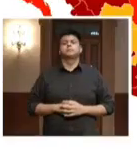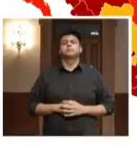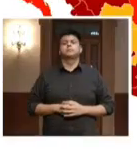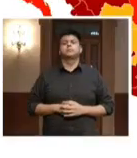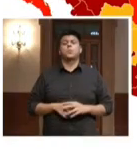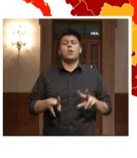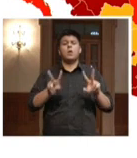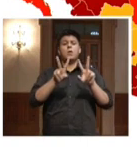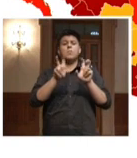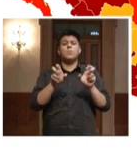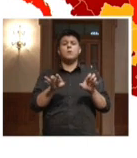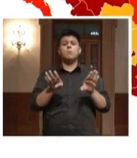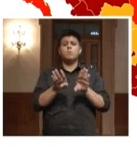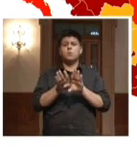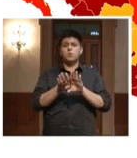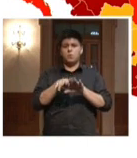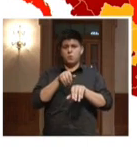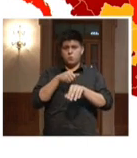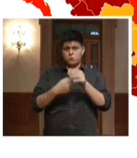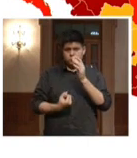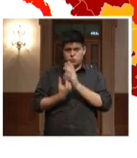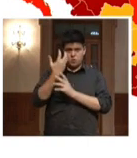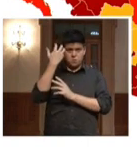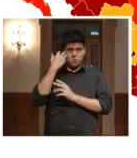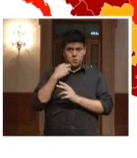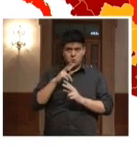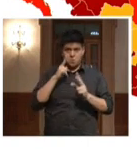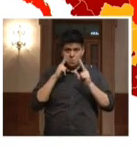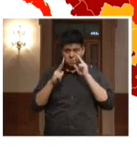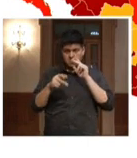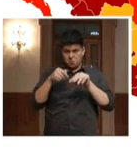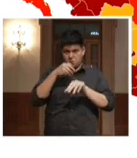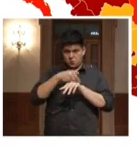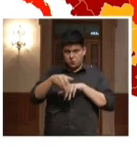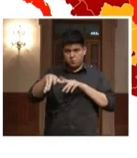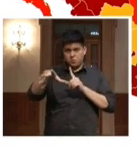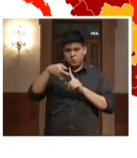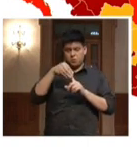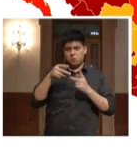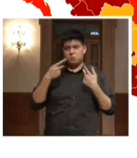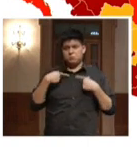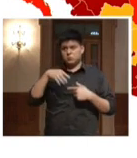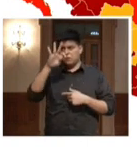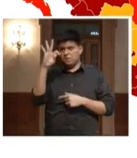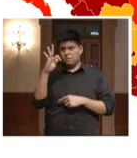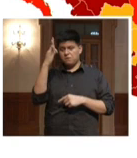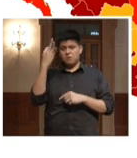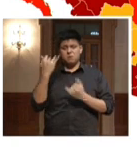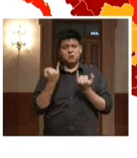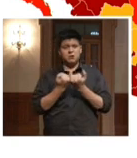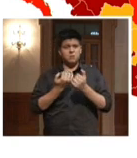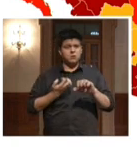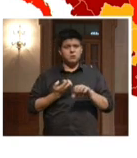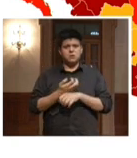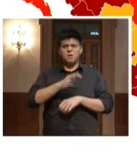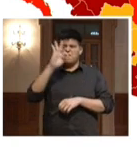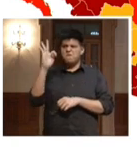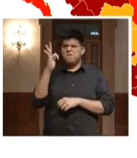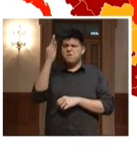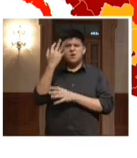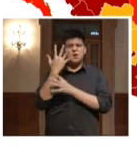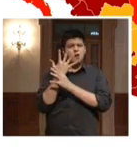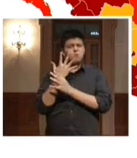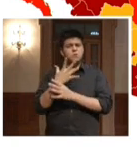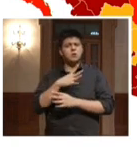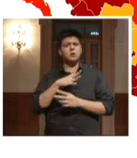¿Cómo está situado Nuevo León a nivel nacional? Bueno, con las cifras de la Federación, que son